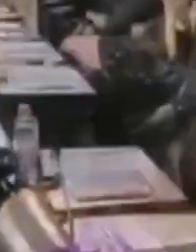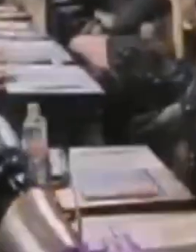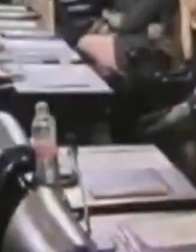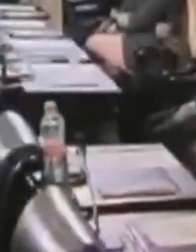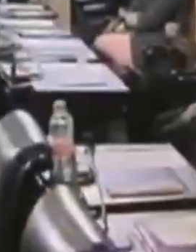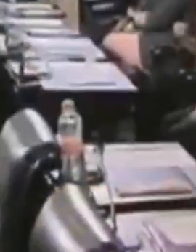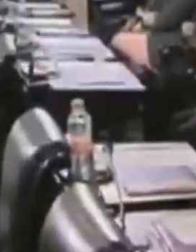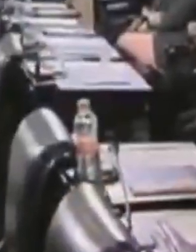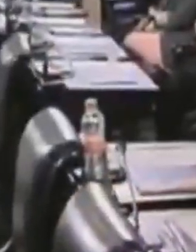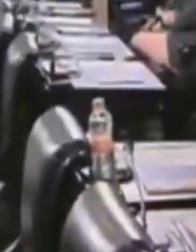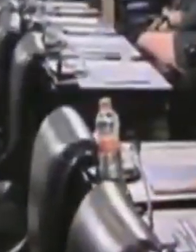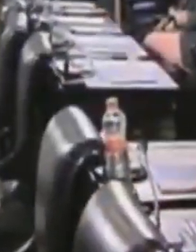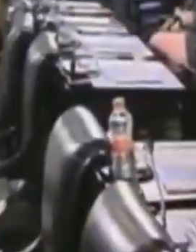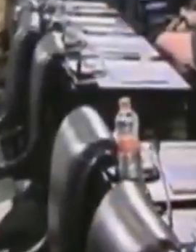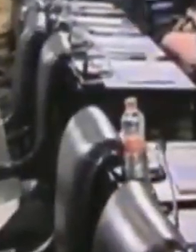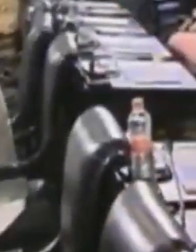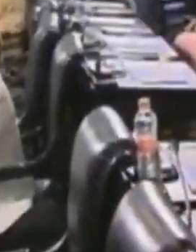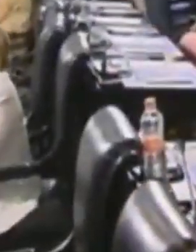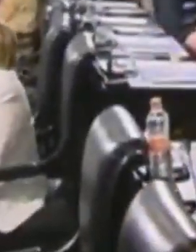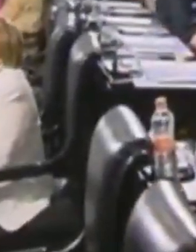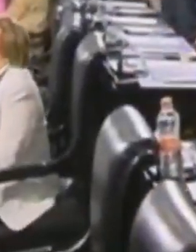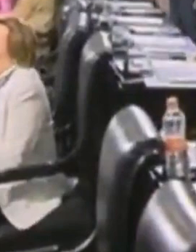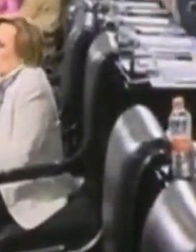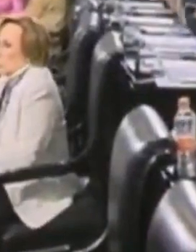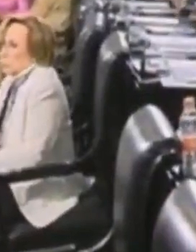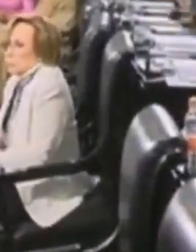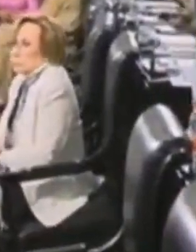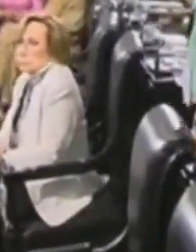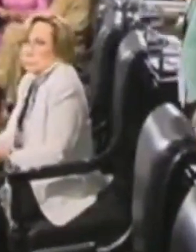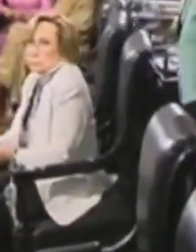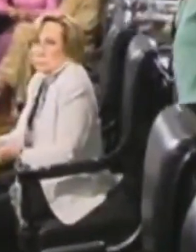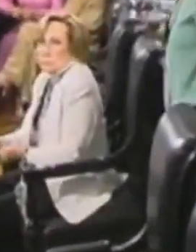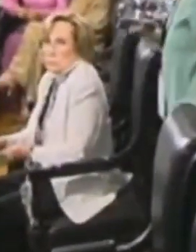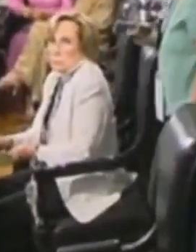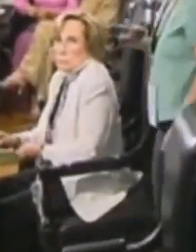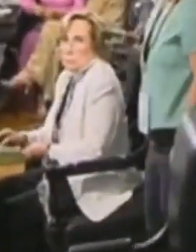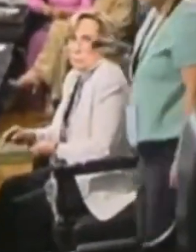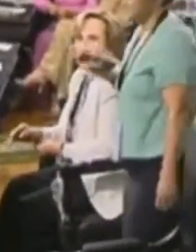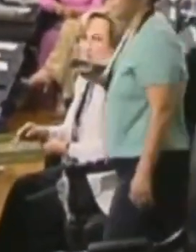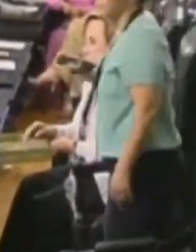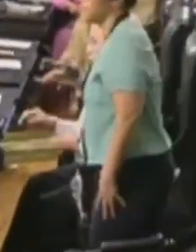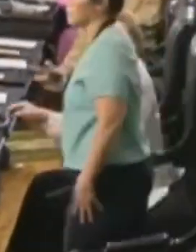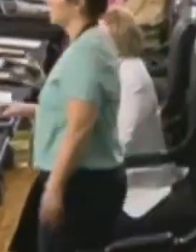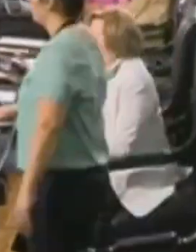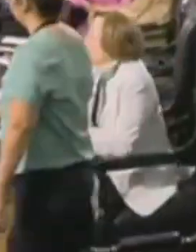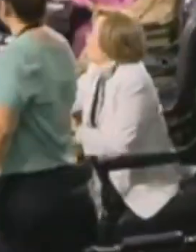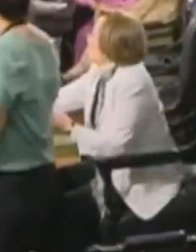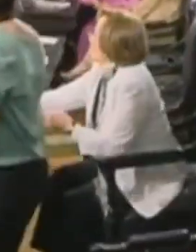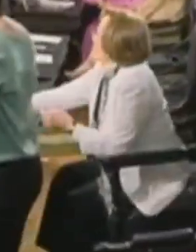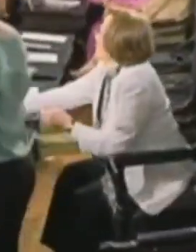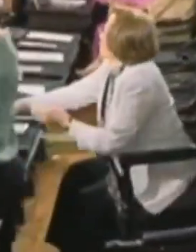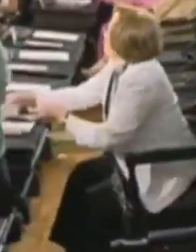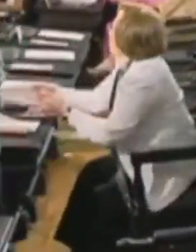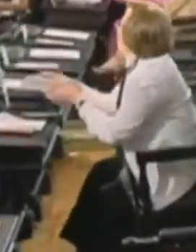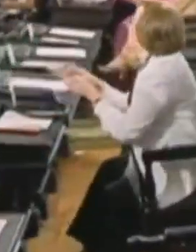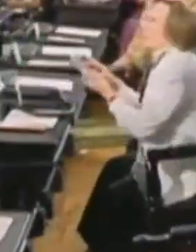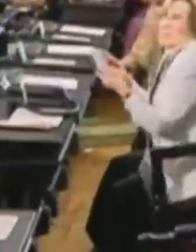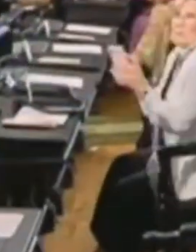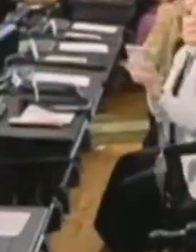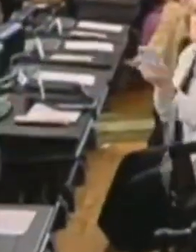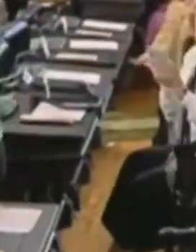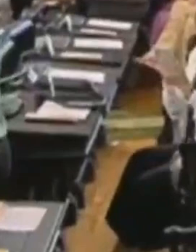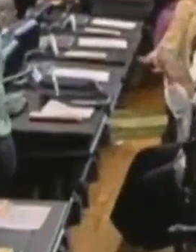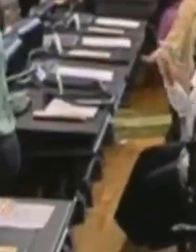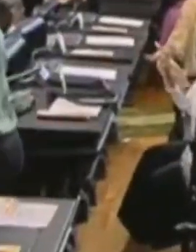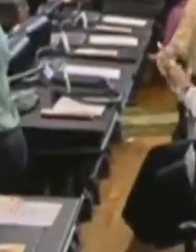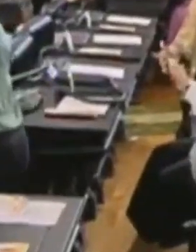de este ayuntamiento que su fama trascendió a todo el estado y pronto fue uno de los más distinguidos políticos